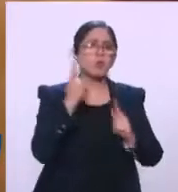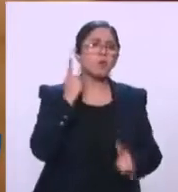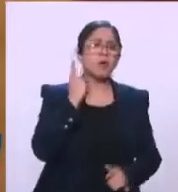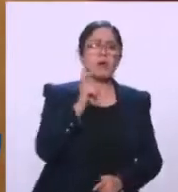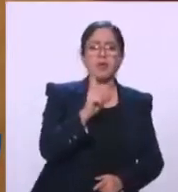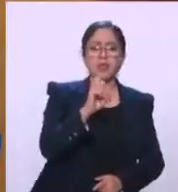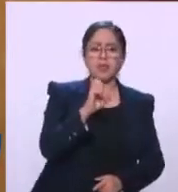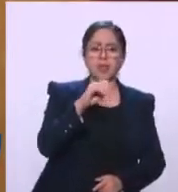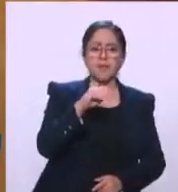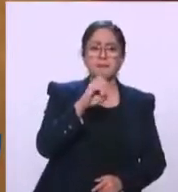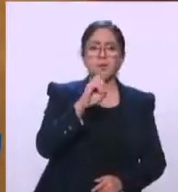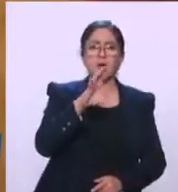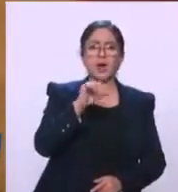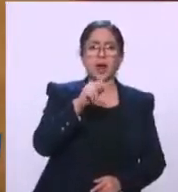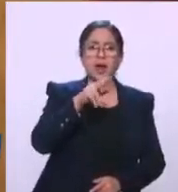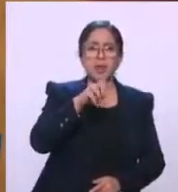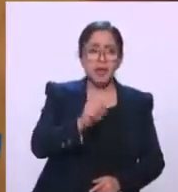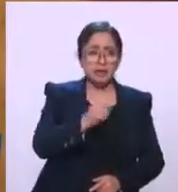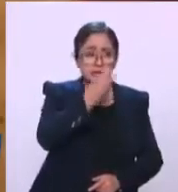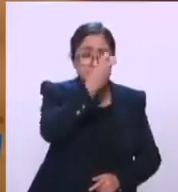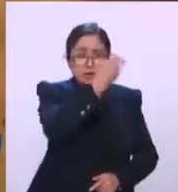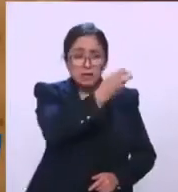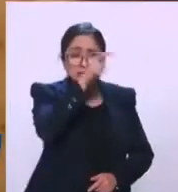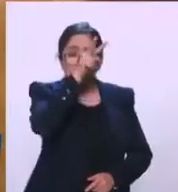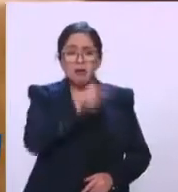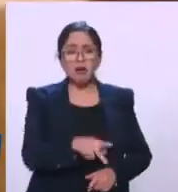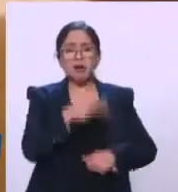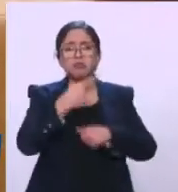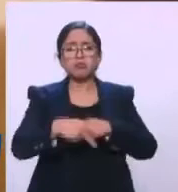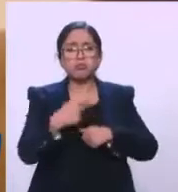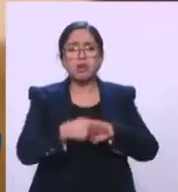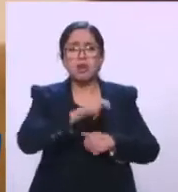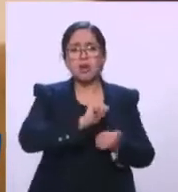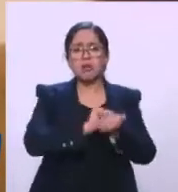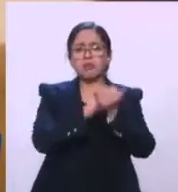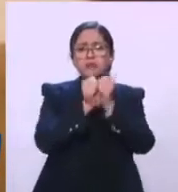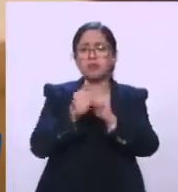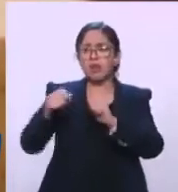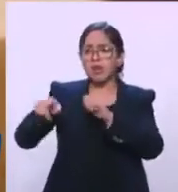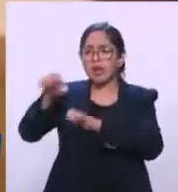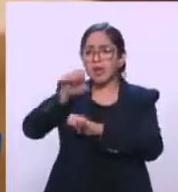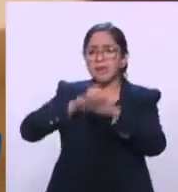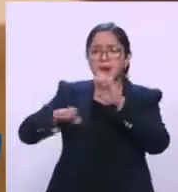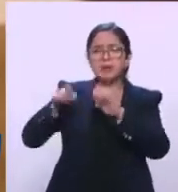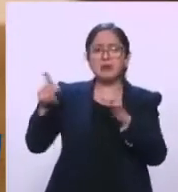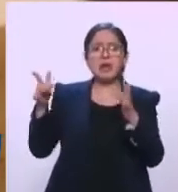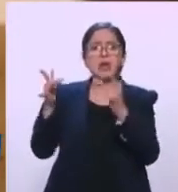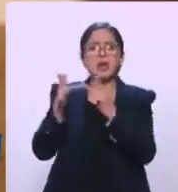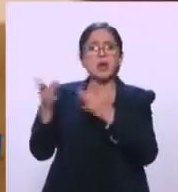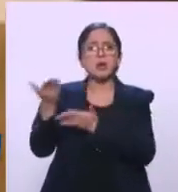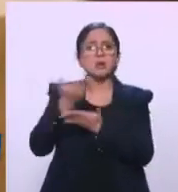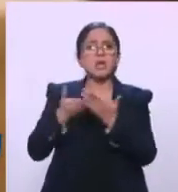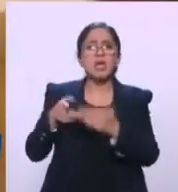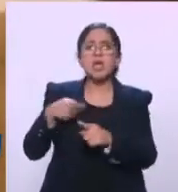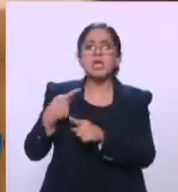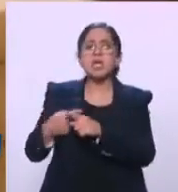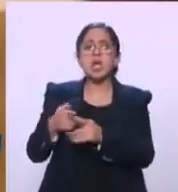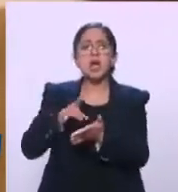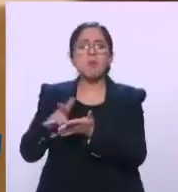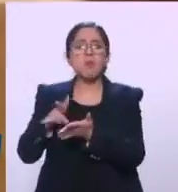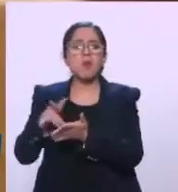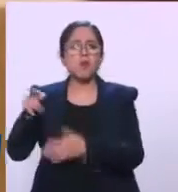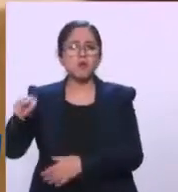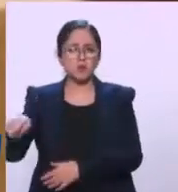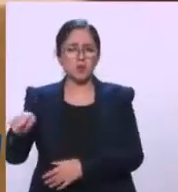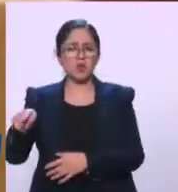pues es muy peligroso, porque hacia dónde va a estar cargada en México las empresas de redes sociales. O sea, hay que mirar ahorita la elección de Estados